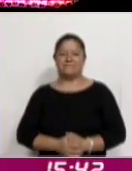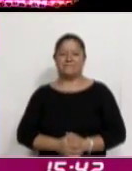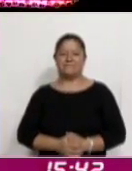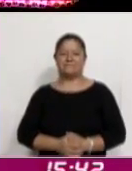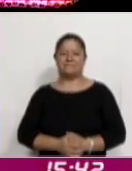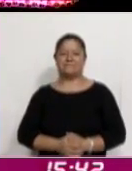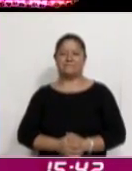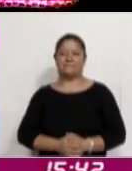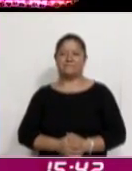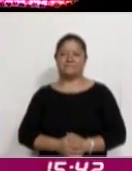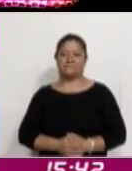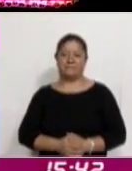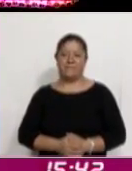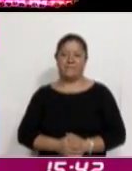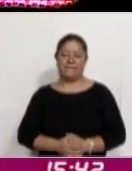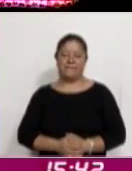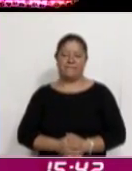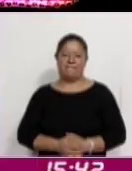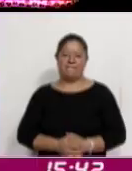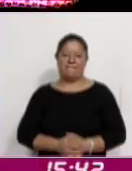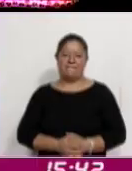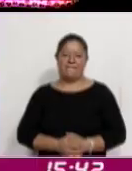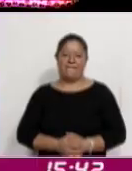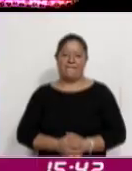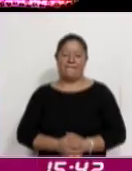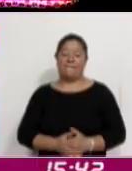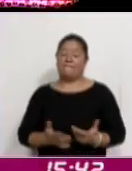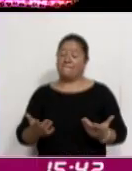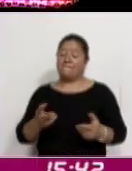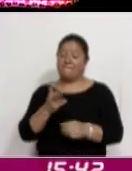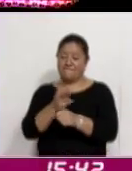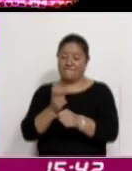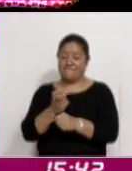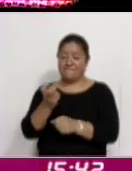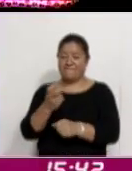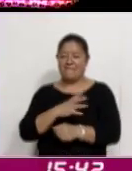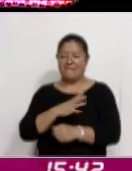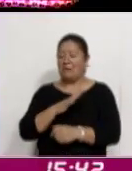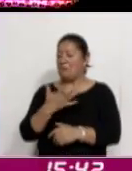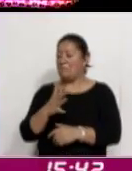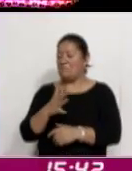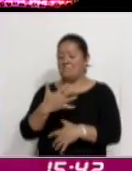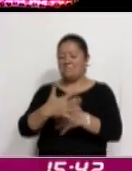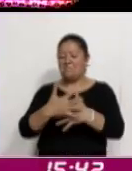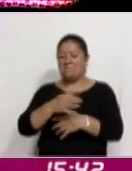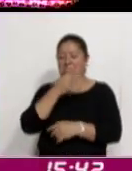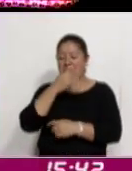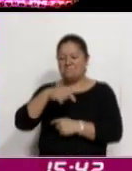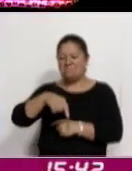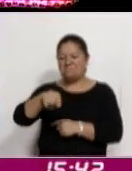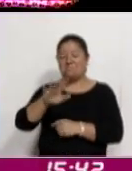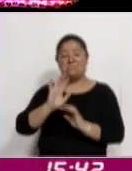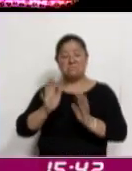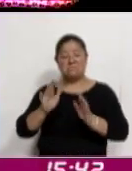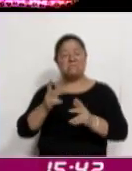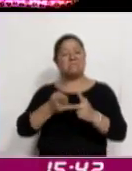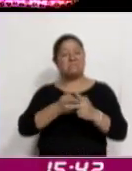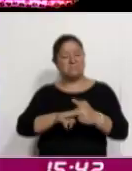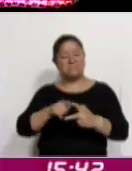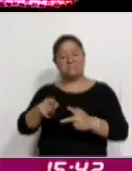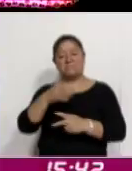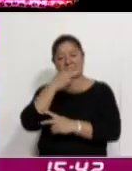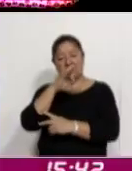Pues ahí está la invitación, no se lo pierda. Ya en unos minutos, 15 minutos más aproximadamente, estará iniciando esta actividad, este